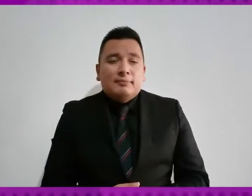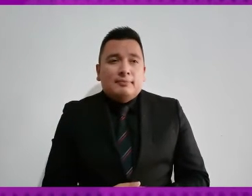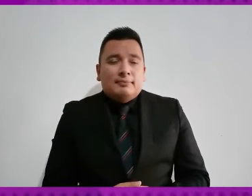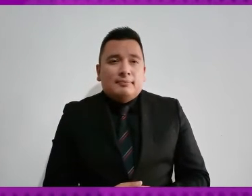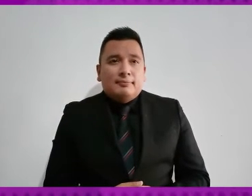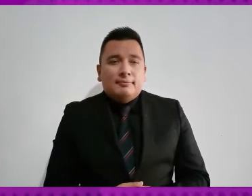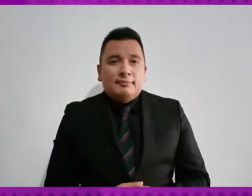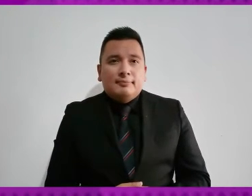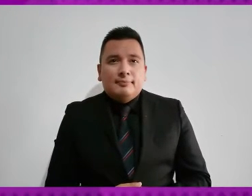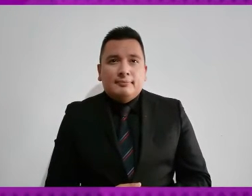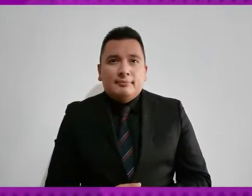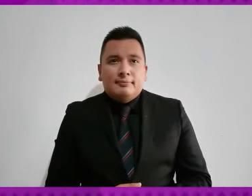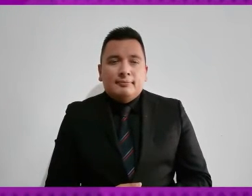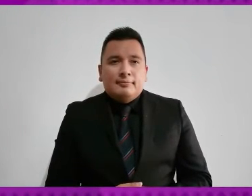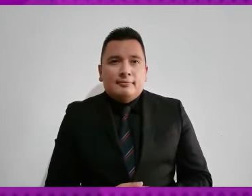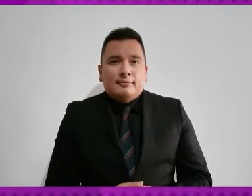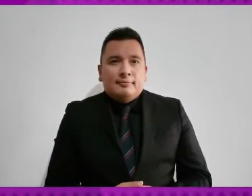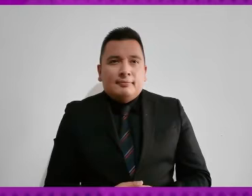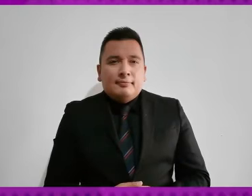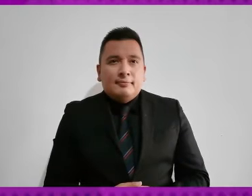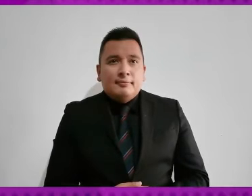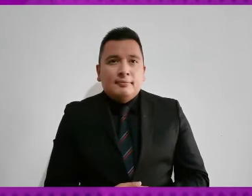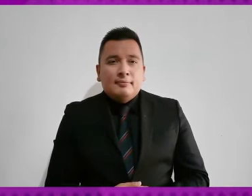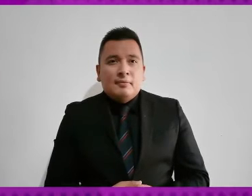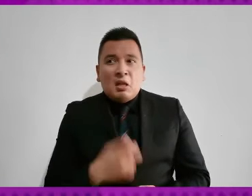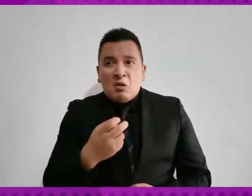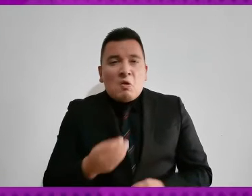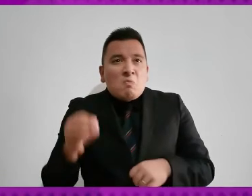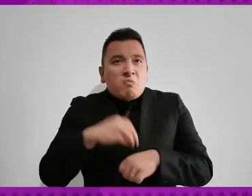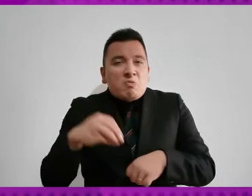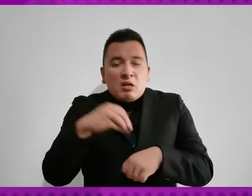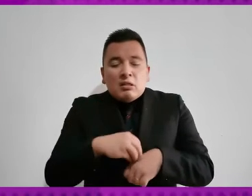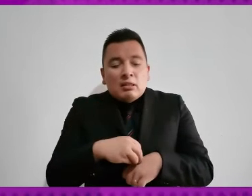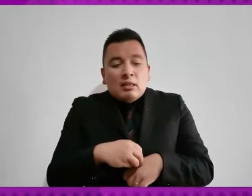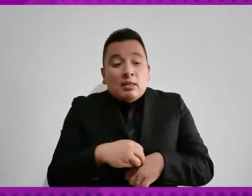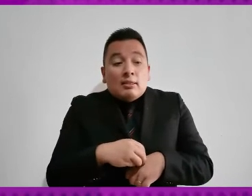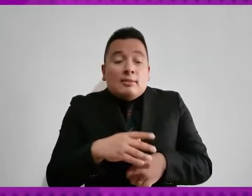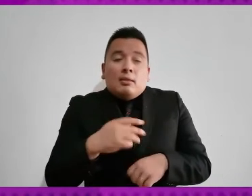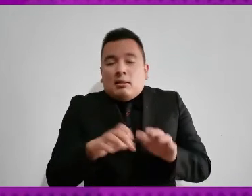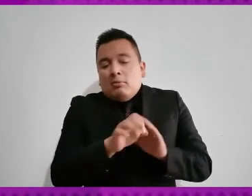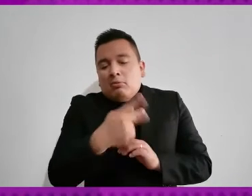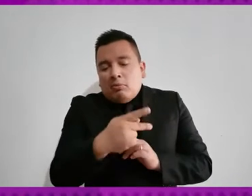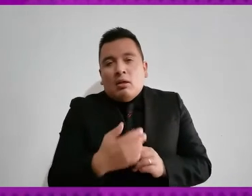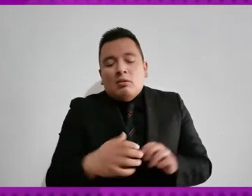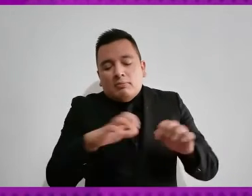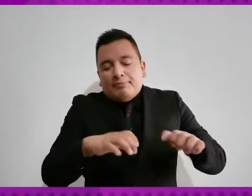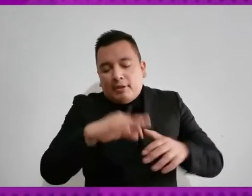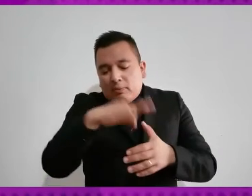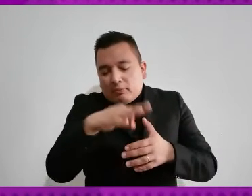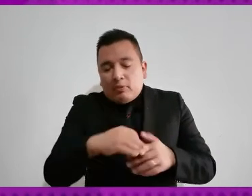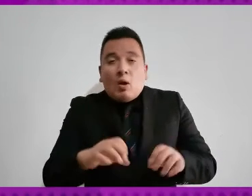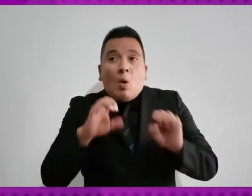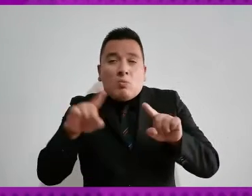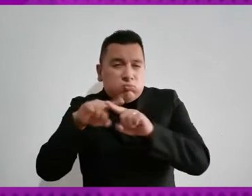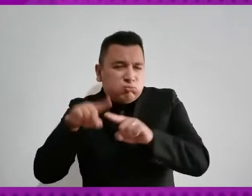local como del ámbito nacional. Entonces, suma no solamente a la innovación de la urna electrónica, sino a metodologías que nos permiten